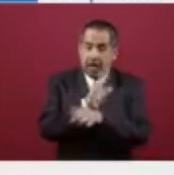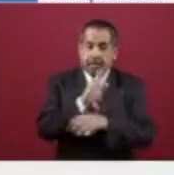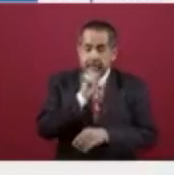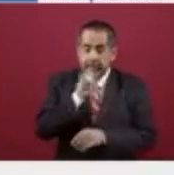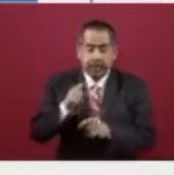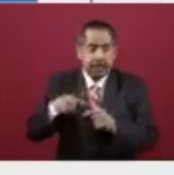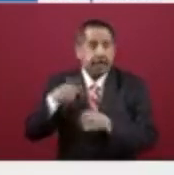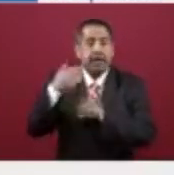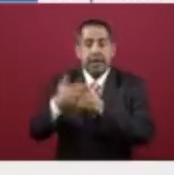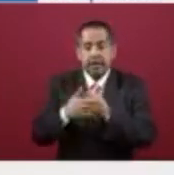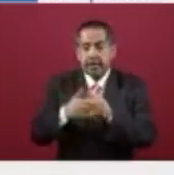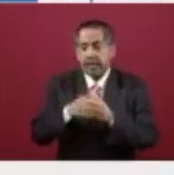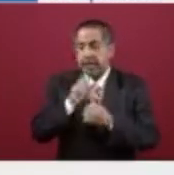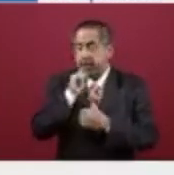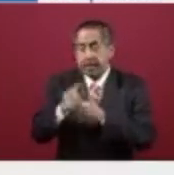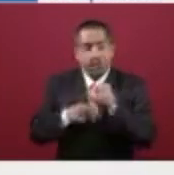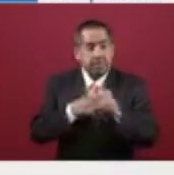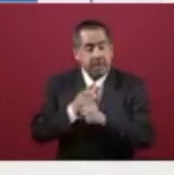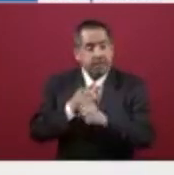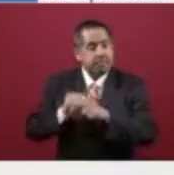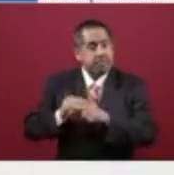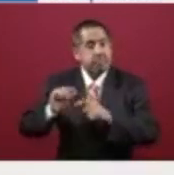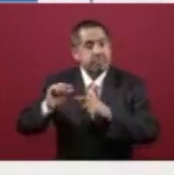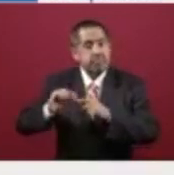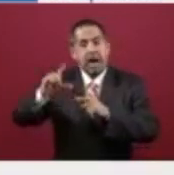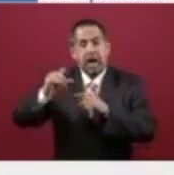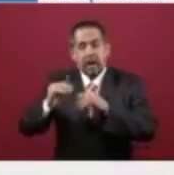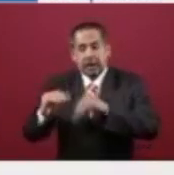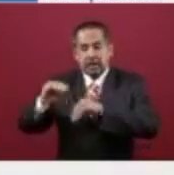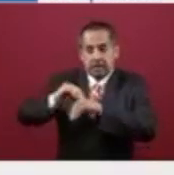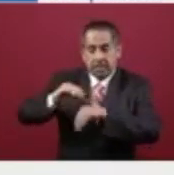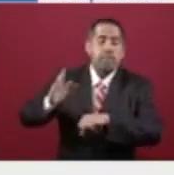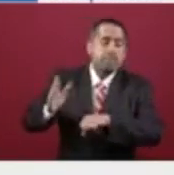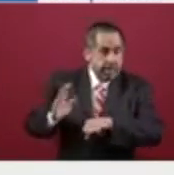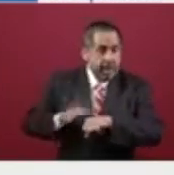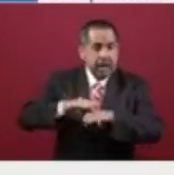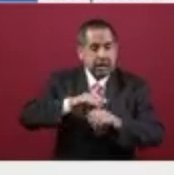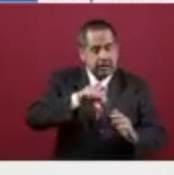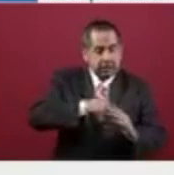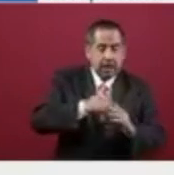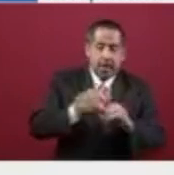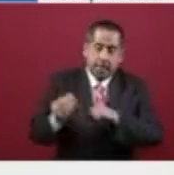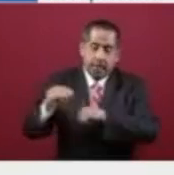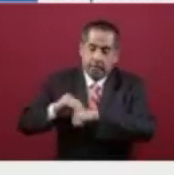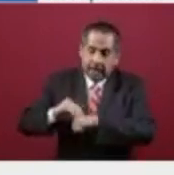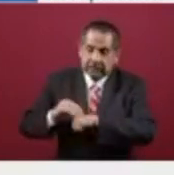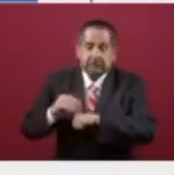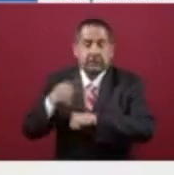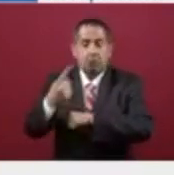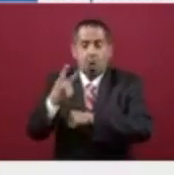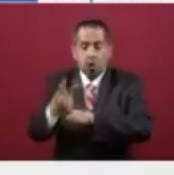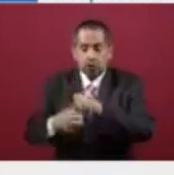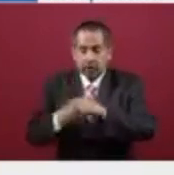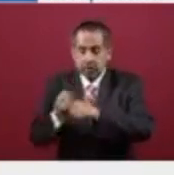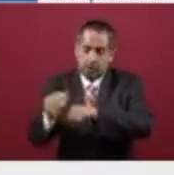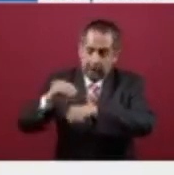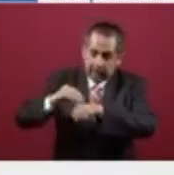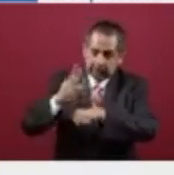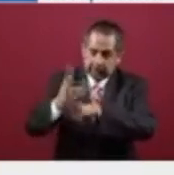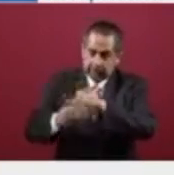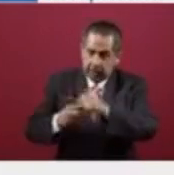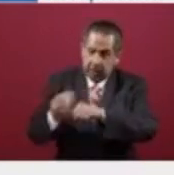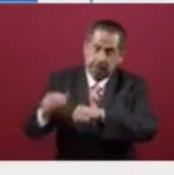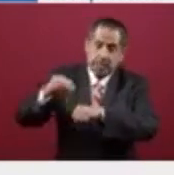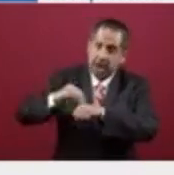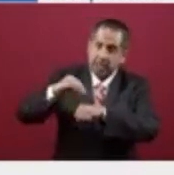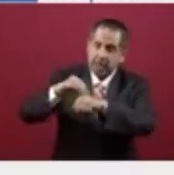próximo año irán un número adicional de campos y así sucesivamente durante el sexenio, en función